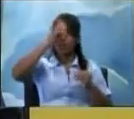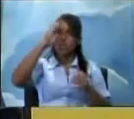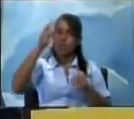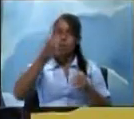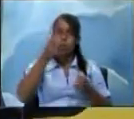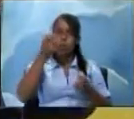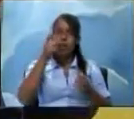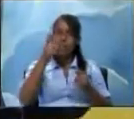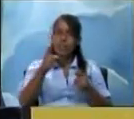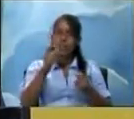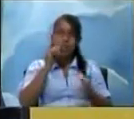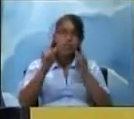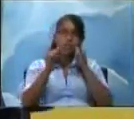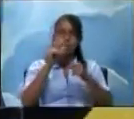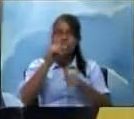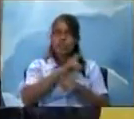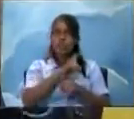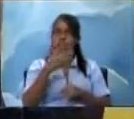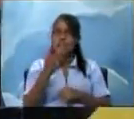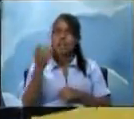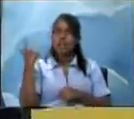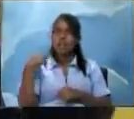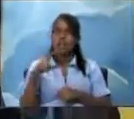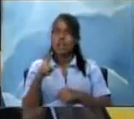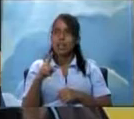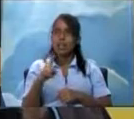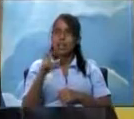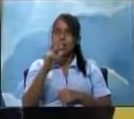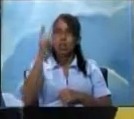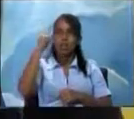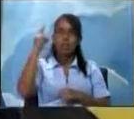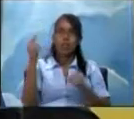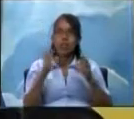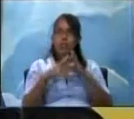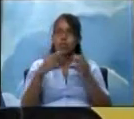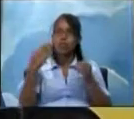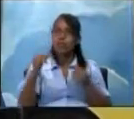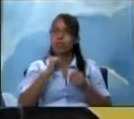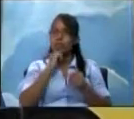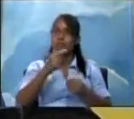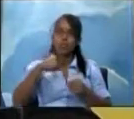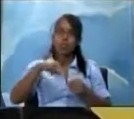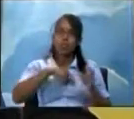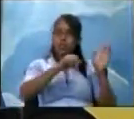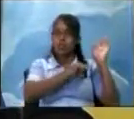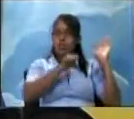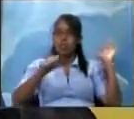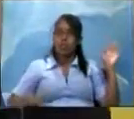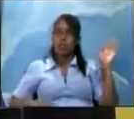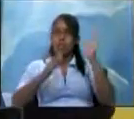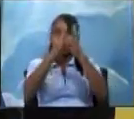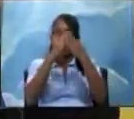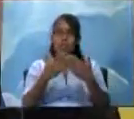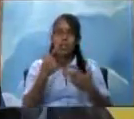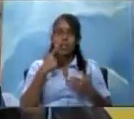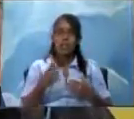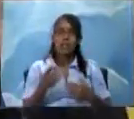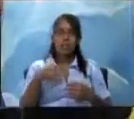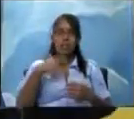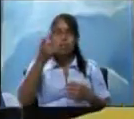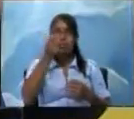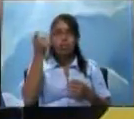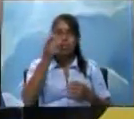Dios, buscar allí la información del que la tiene, del que lo sabe todo, que es nuestro Señor Jesucristo. La Biblia dice,